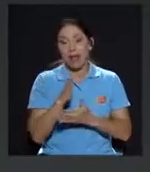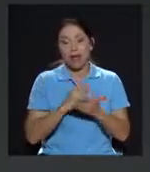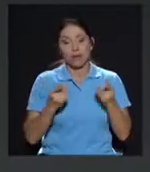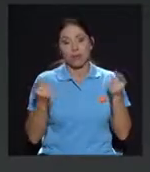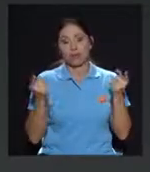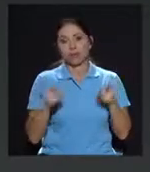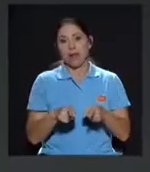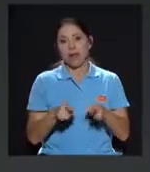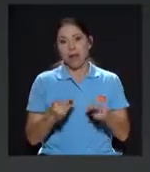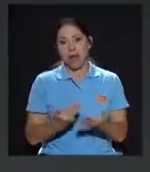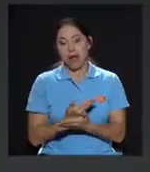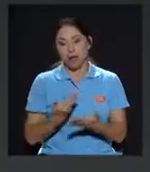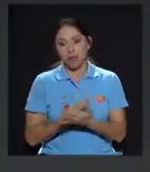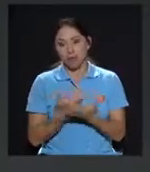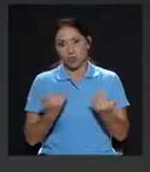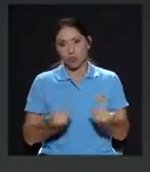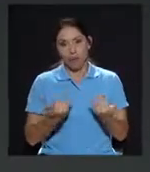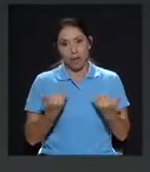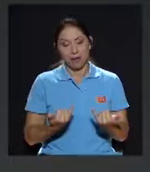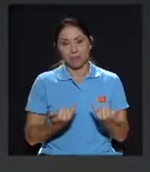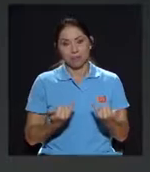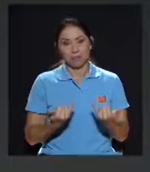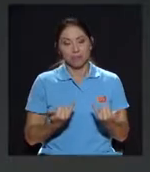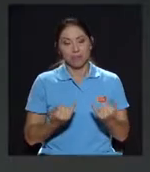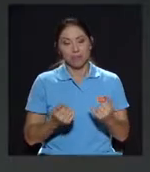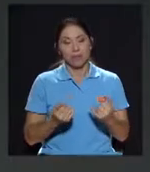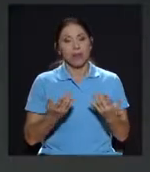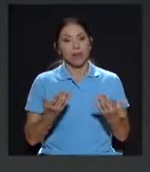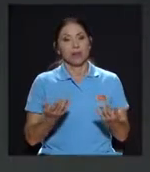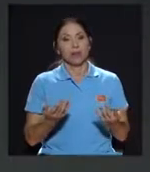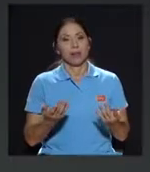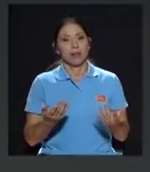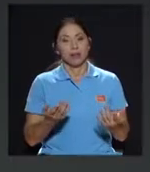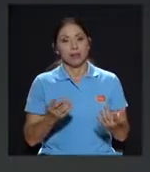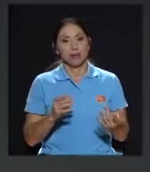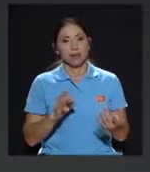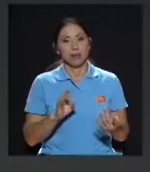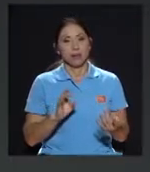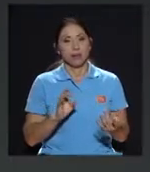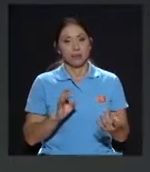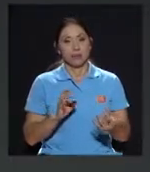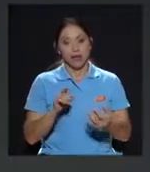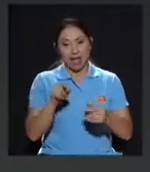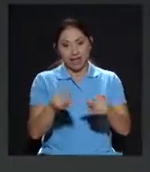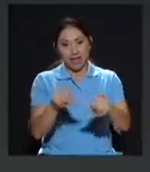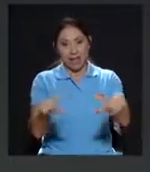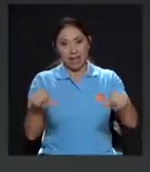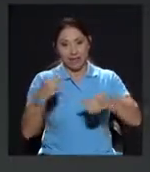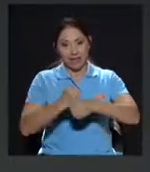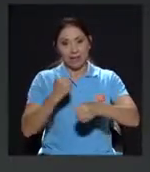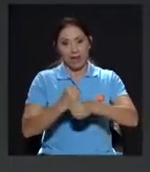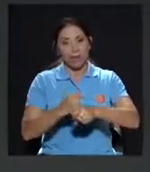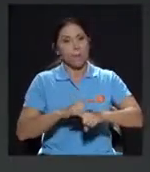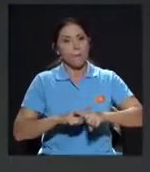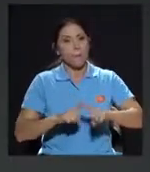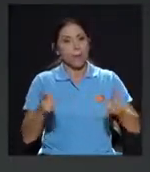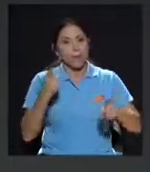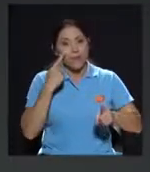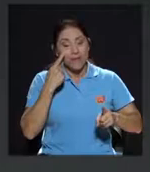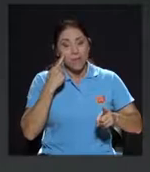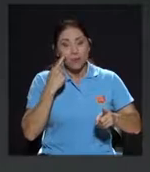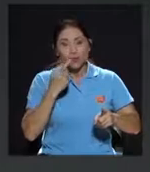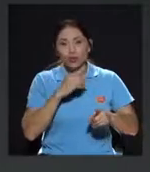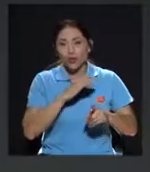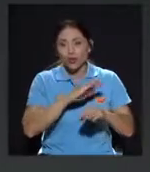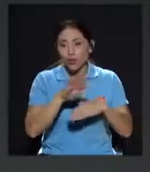el ámbito de interacción pero todas las formas en que se pues en las